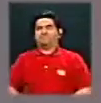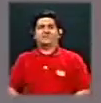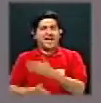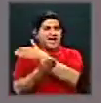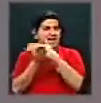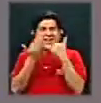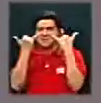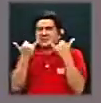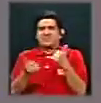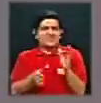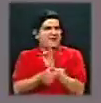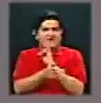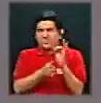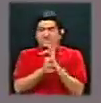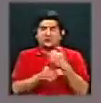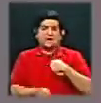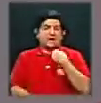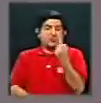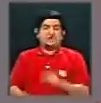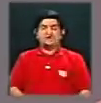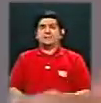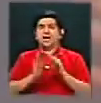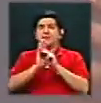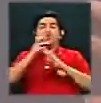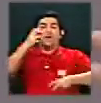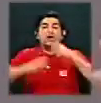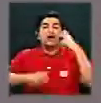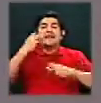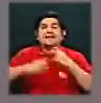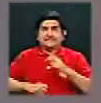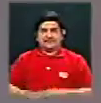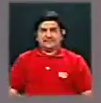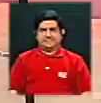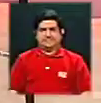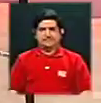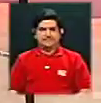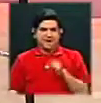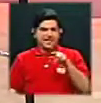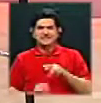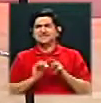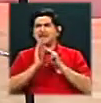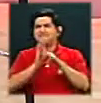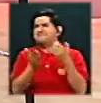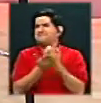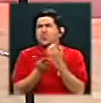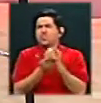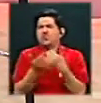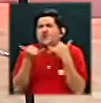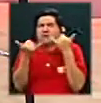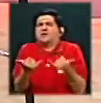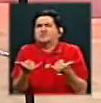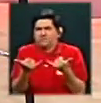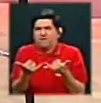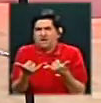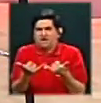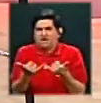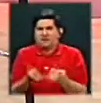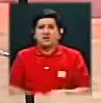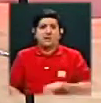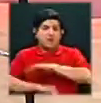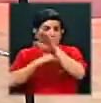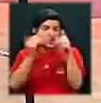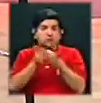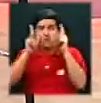está agotado y prácticamente yo diría es un modelo que está en crisis. Cuando hablamos de este modelo económico imperante, y para que